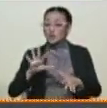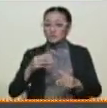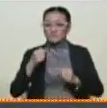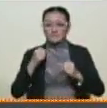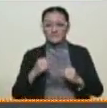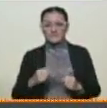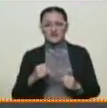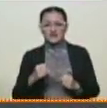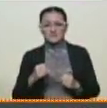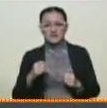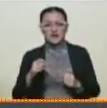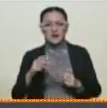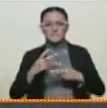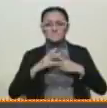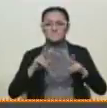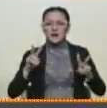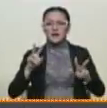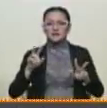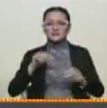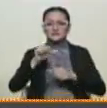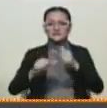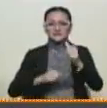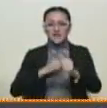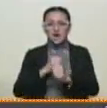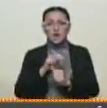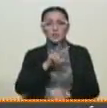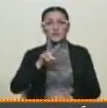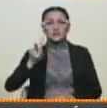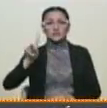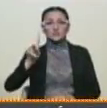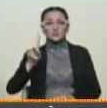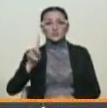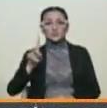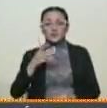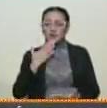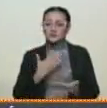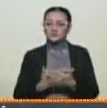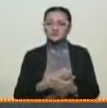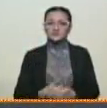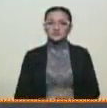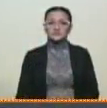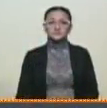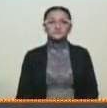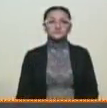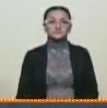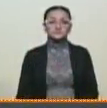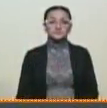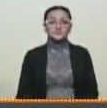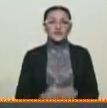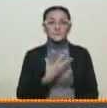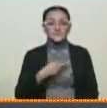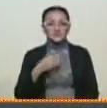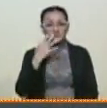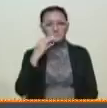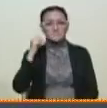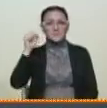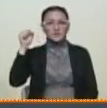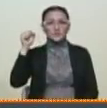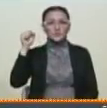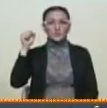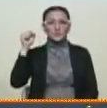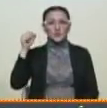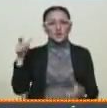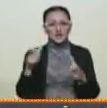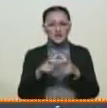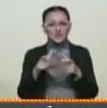independencia y de la paz de este siglo XXI. Gracias por todo siempre. Ahí escuchábamos al presidente Nicolás Maduro Moros en esta